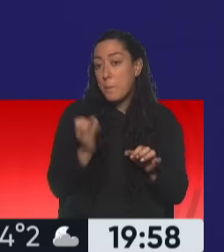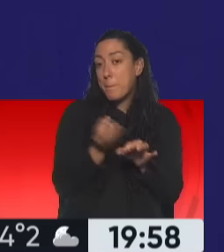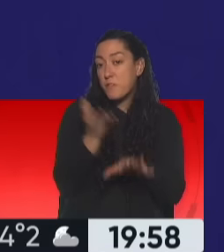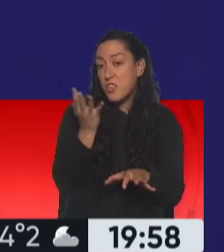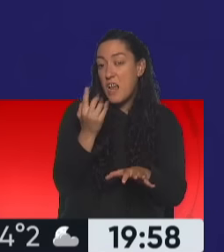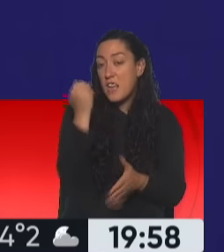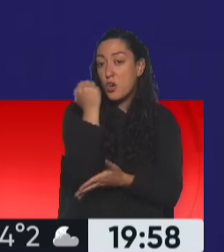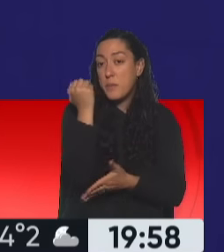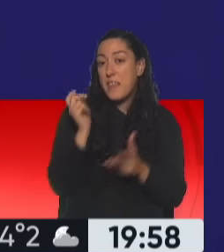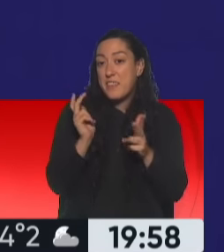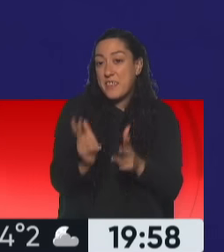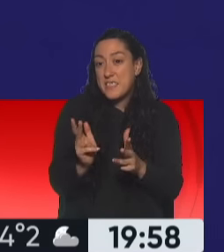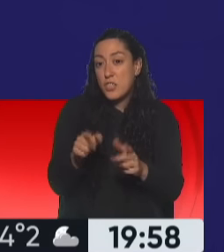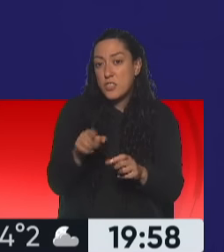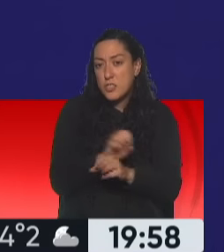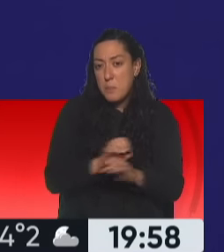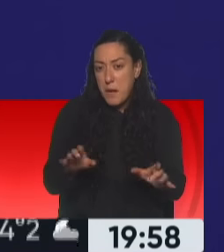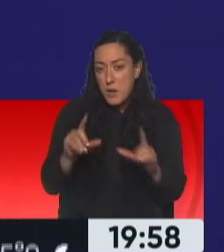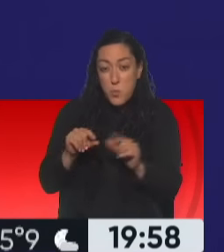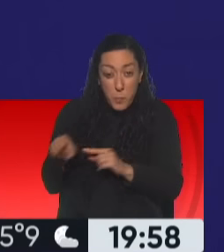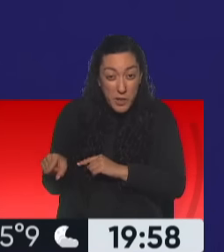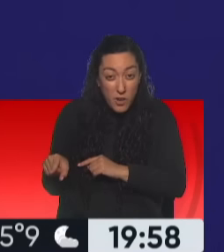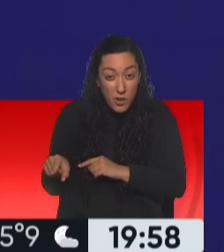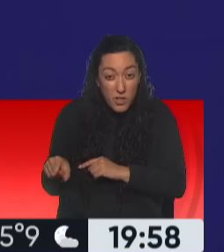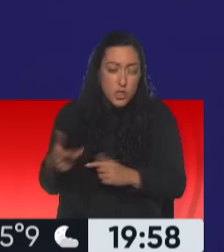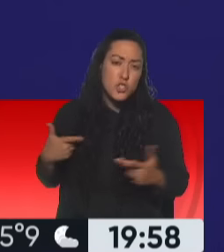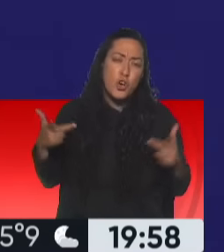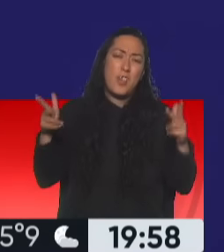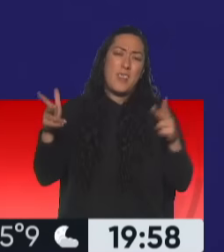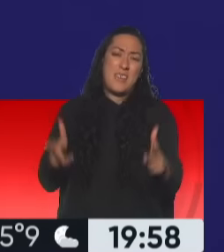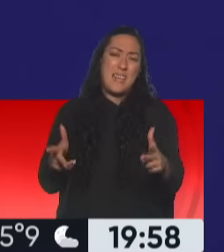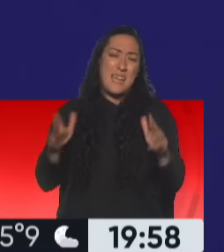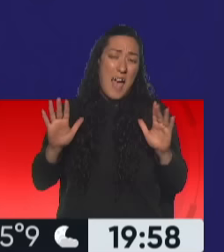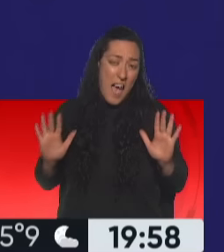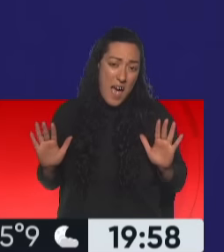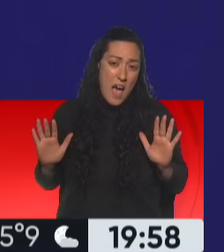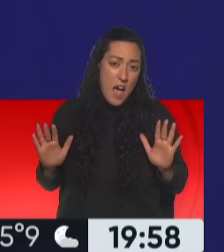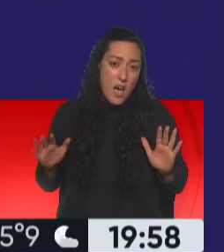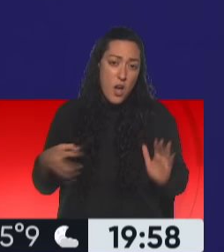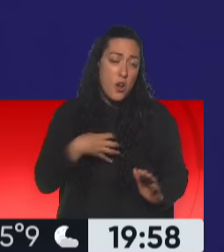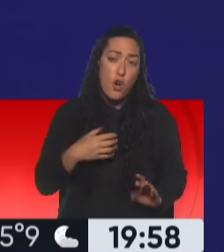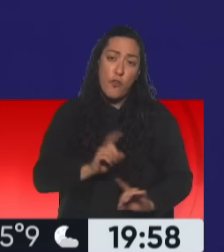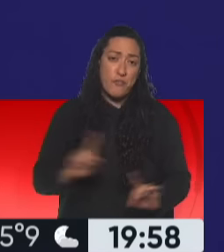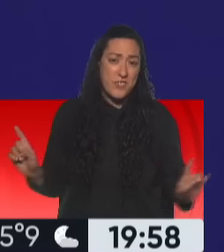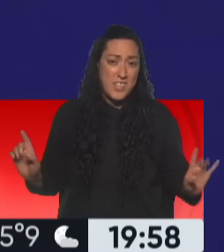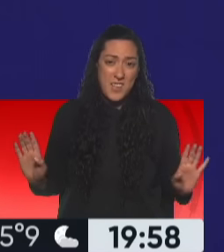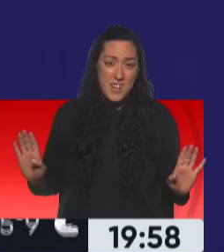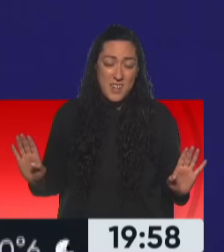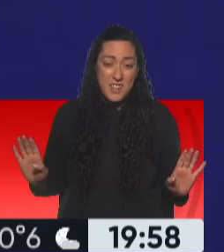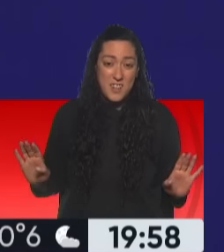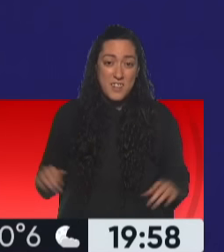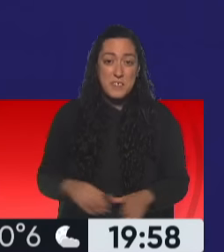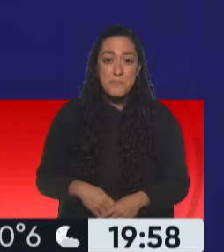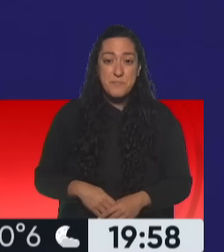no cierra usando esta variable, les diría, por lo menos desconfíen. Y